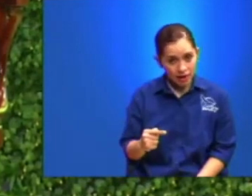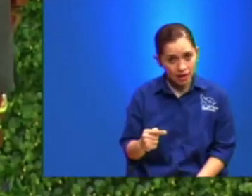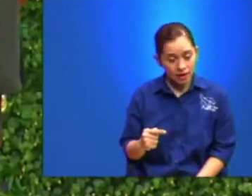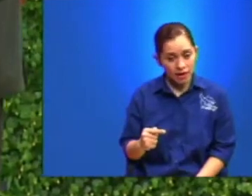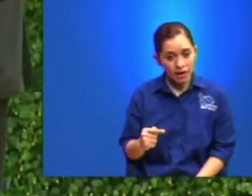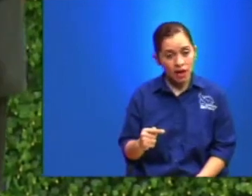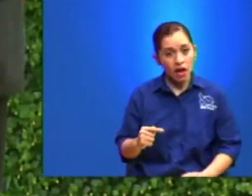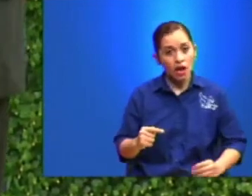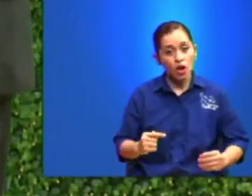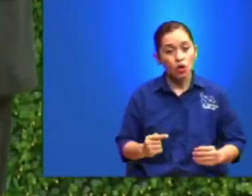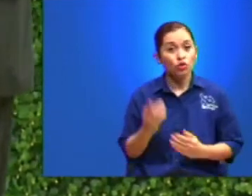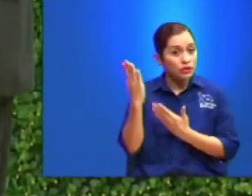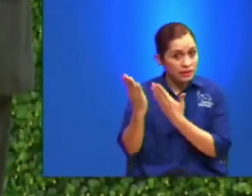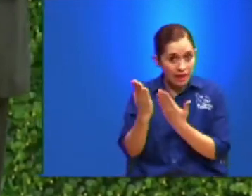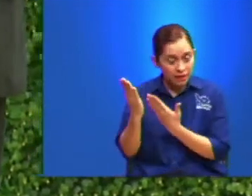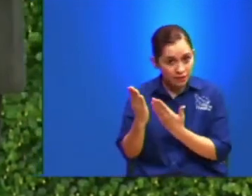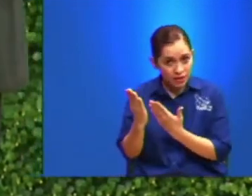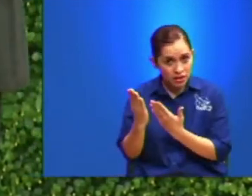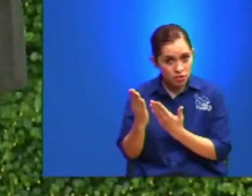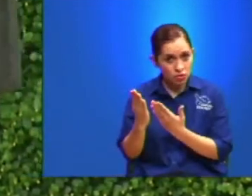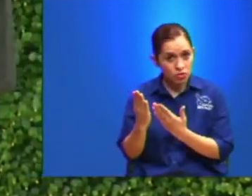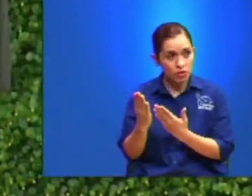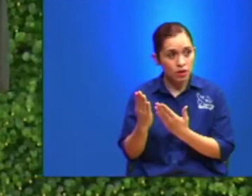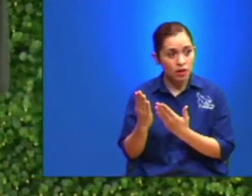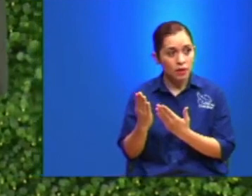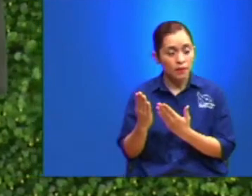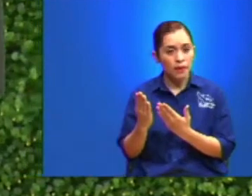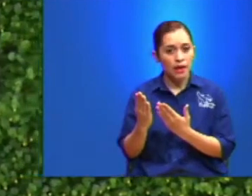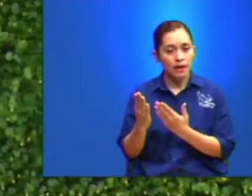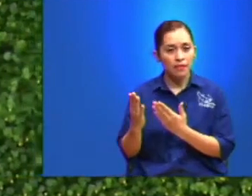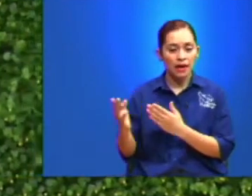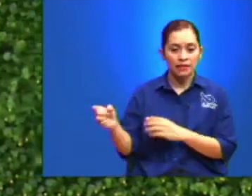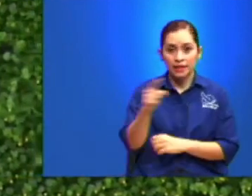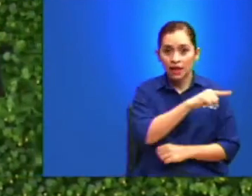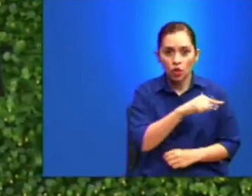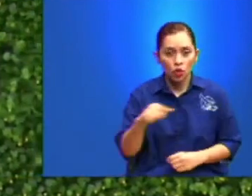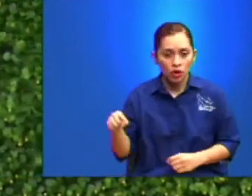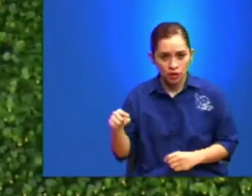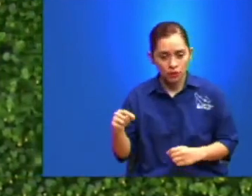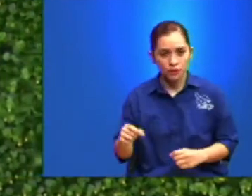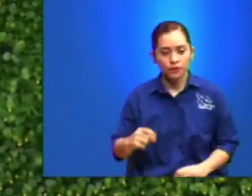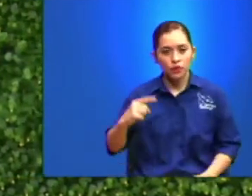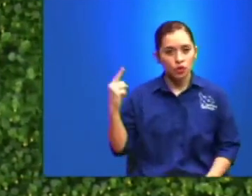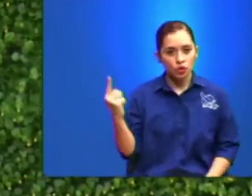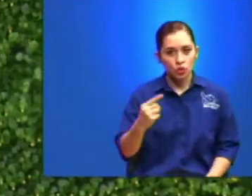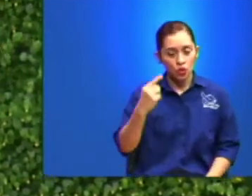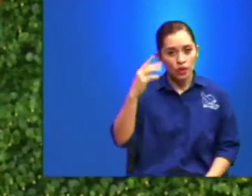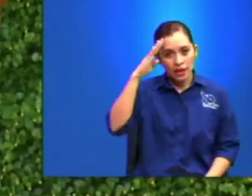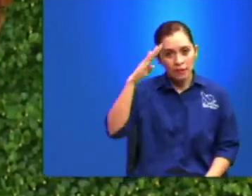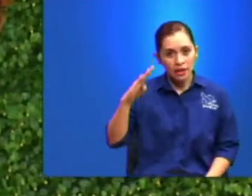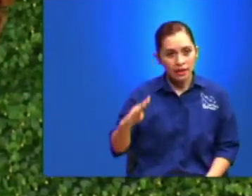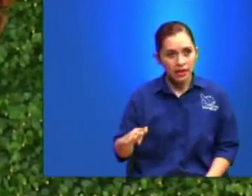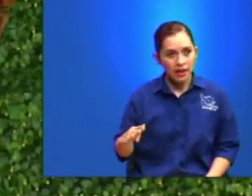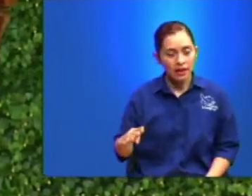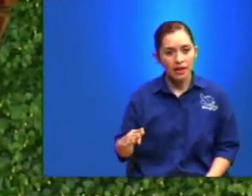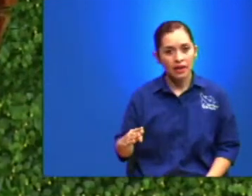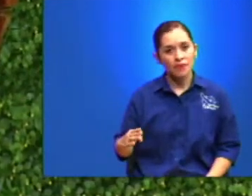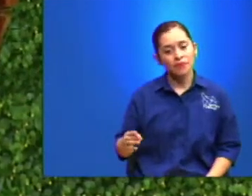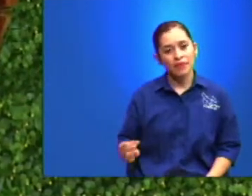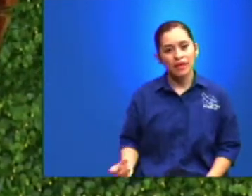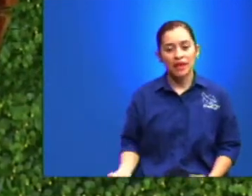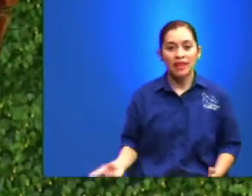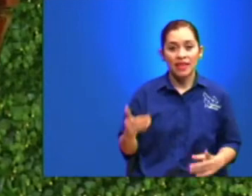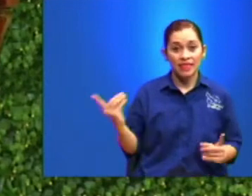cultos van a ser recorridos por ejemplo toda la mañana va a ser cultos de corrido desde que empieza